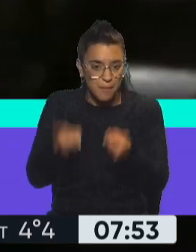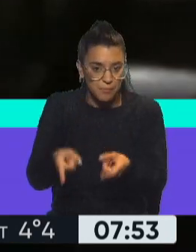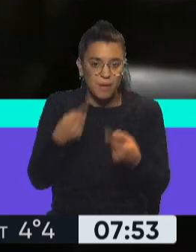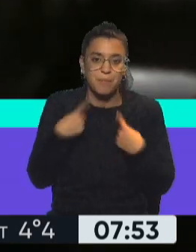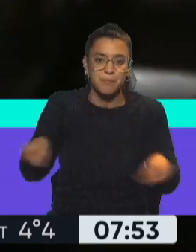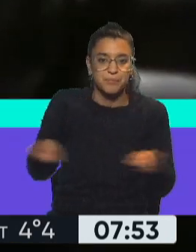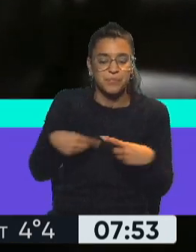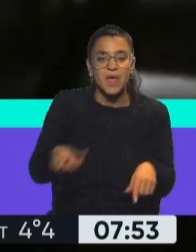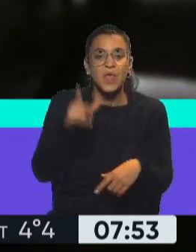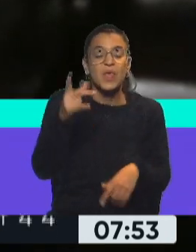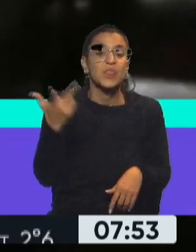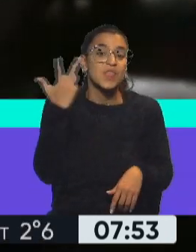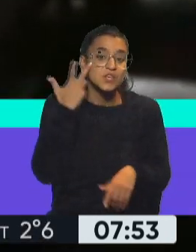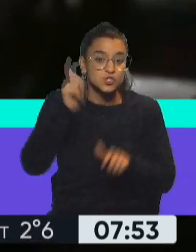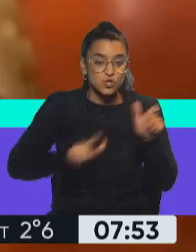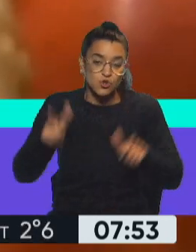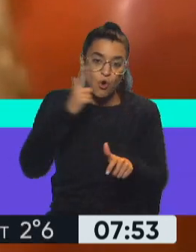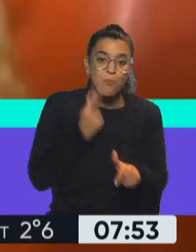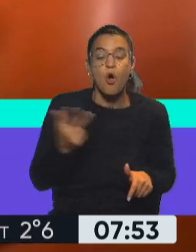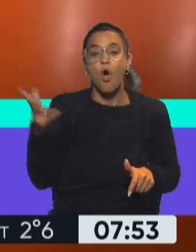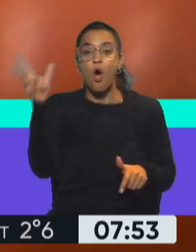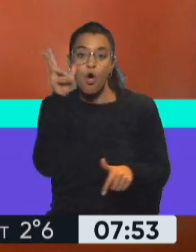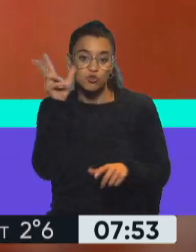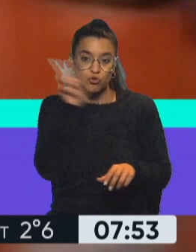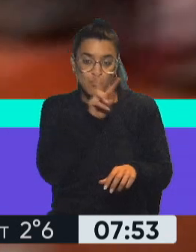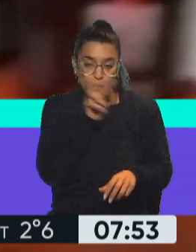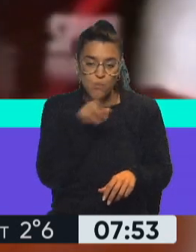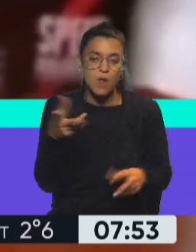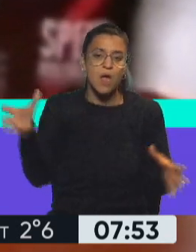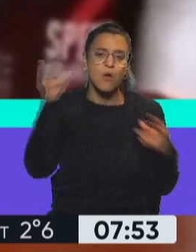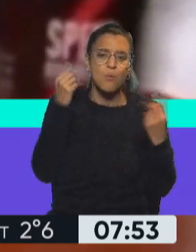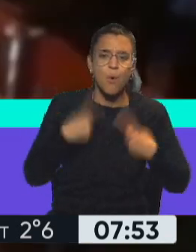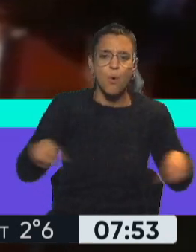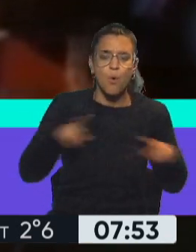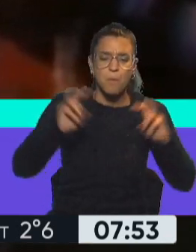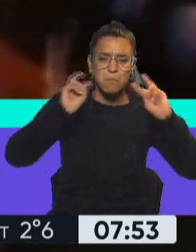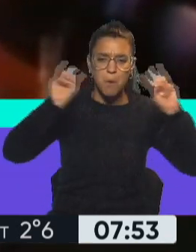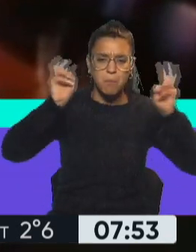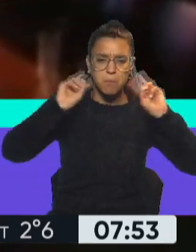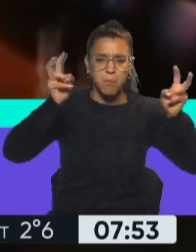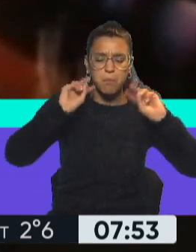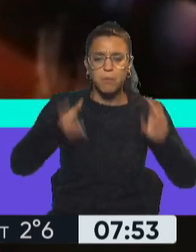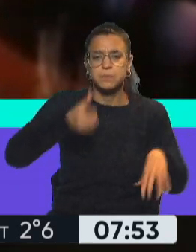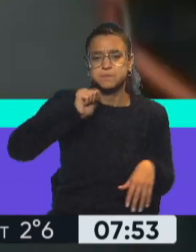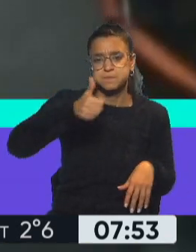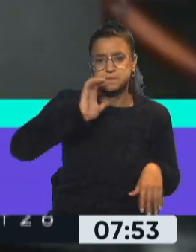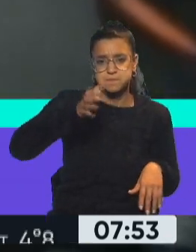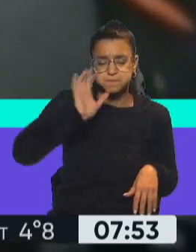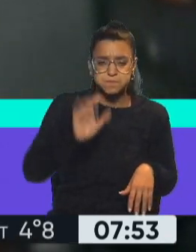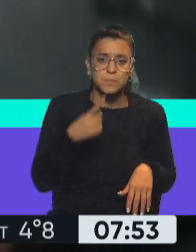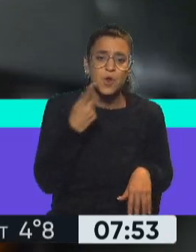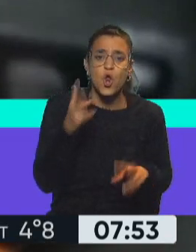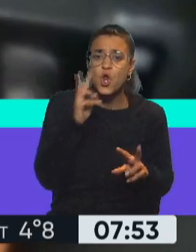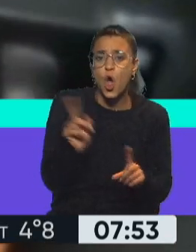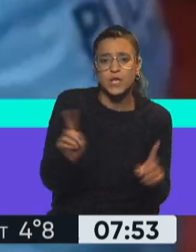encontraron a 18 hombres y ocho mujeres que escuchaban música alta y consumían bebidas alcohólicas sin